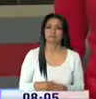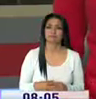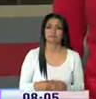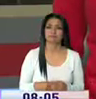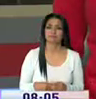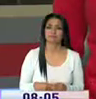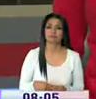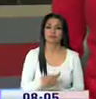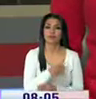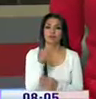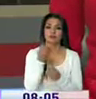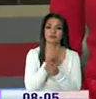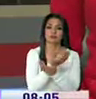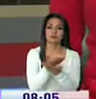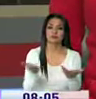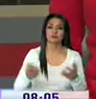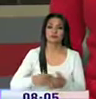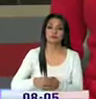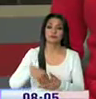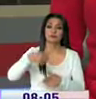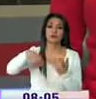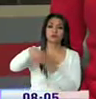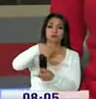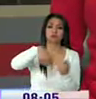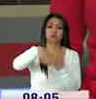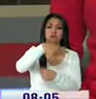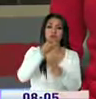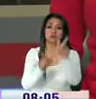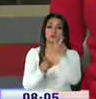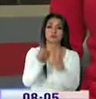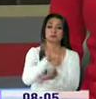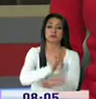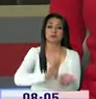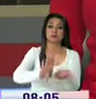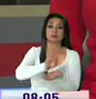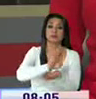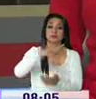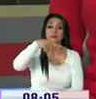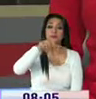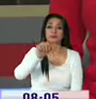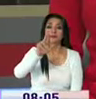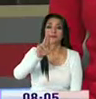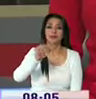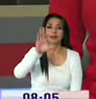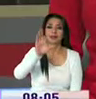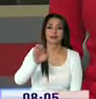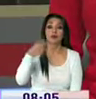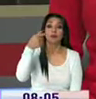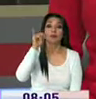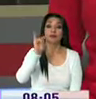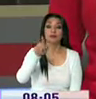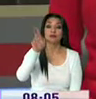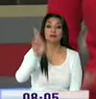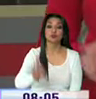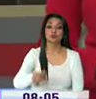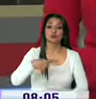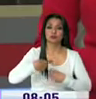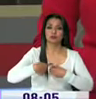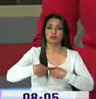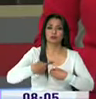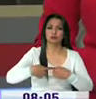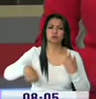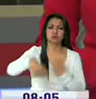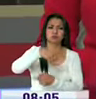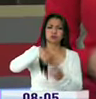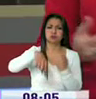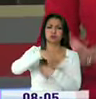En otra información les contamos que un torbellino de viento sorprendió a los moradores del barrio José Peralta en el sector de Guamaní, al sur de la ciudad. El evento natural se